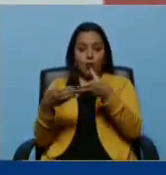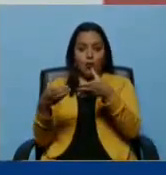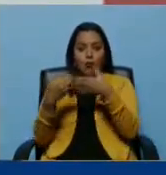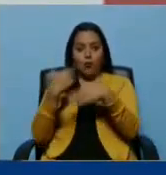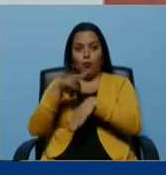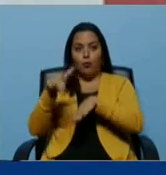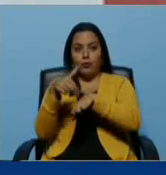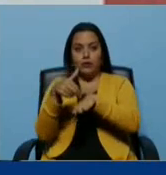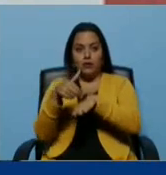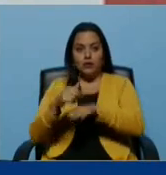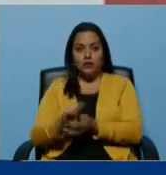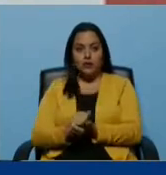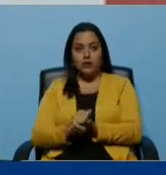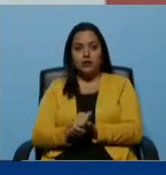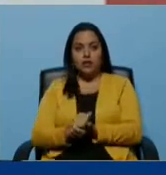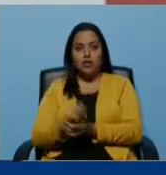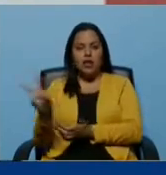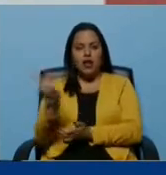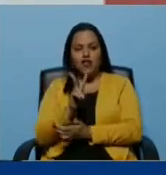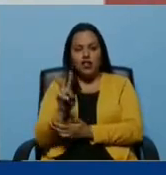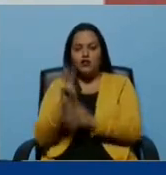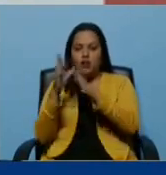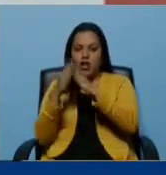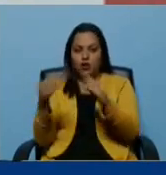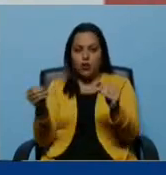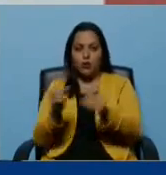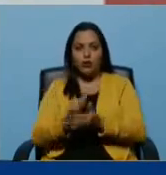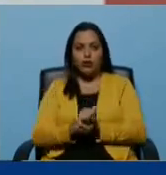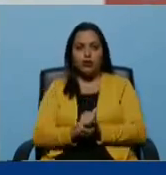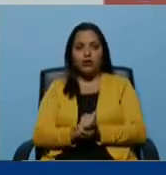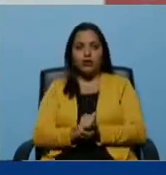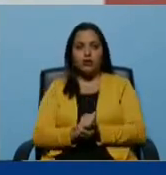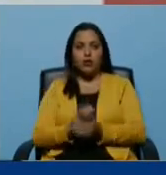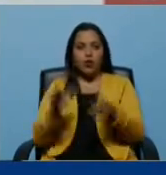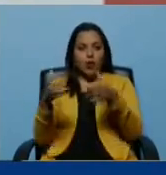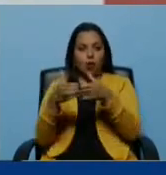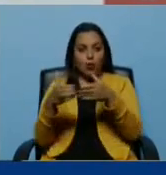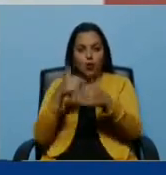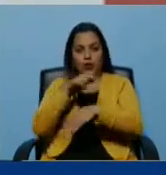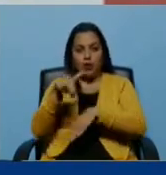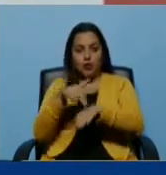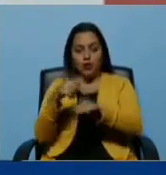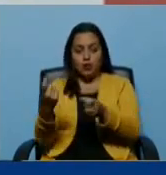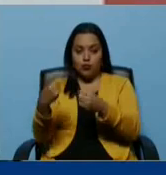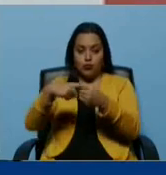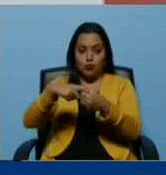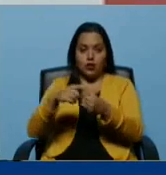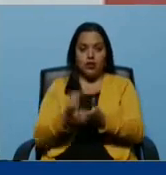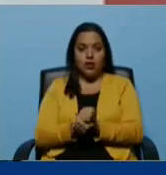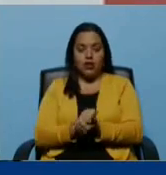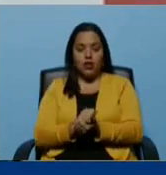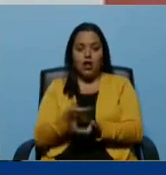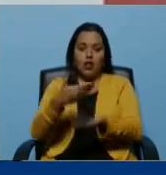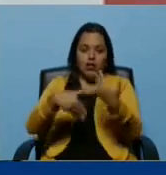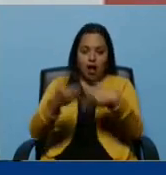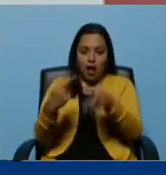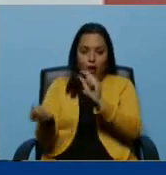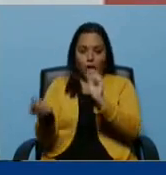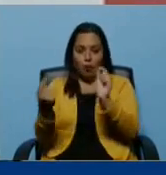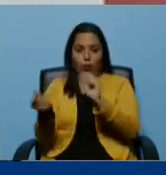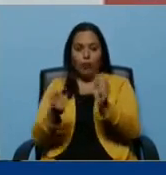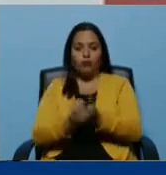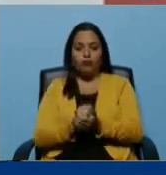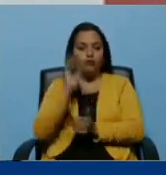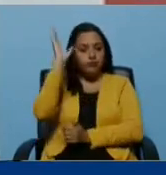Nacional de la Venezuela toda. Un Congreso Nacional incluyente, dialogante,